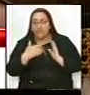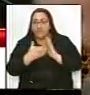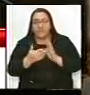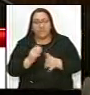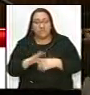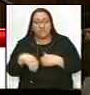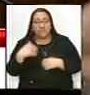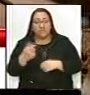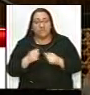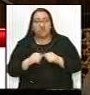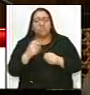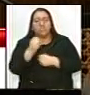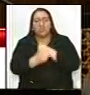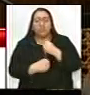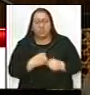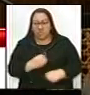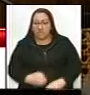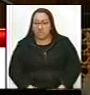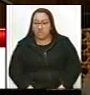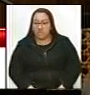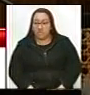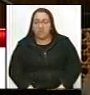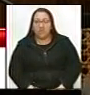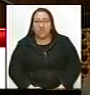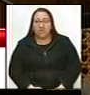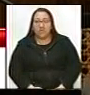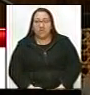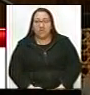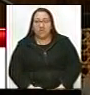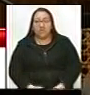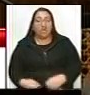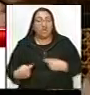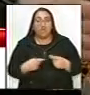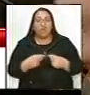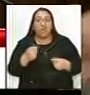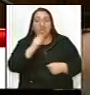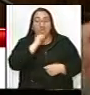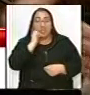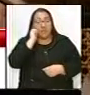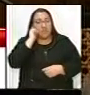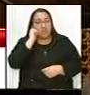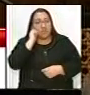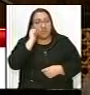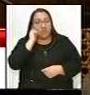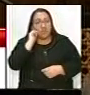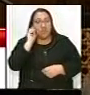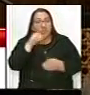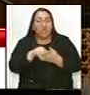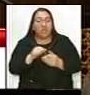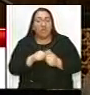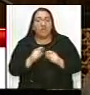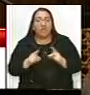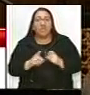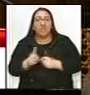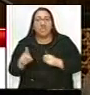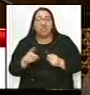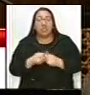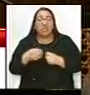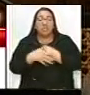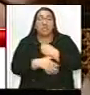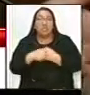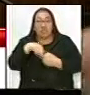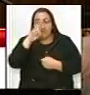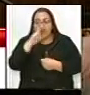después de durante tantos años que la competencia privada la actividad privada no había ido hacia los distritos más pobres del país